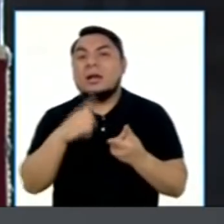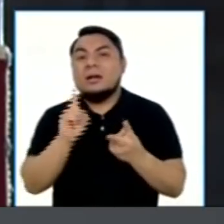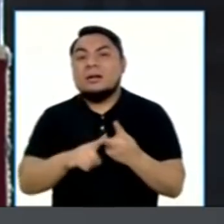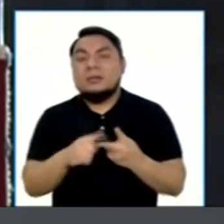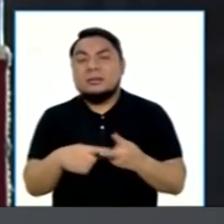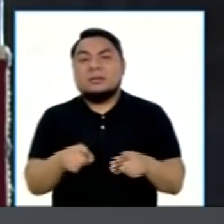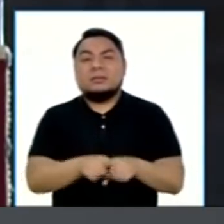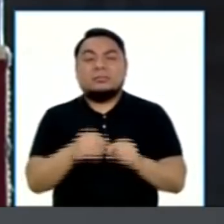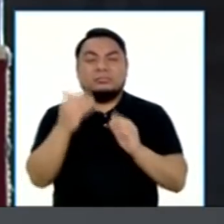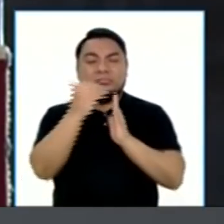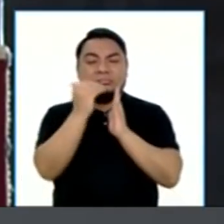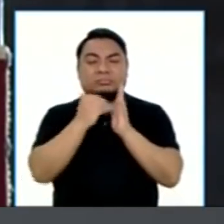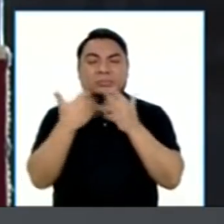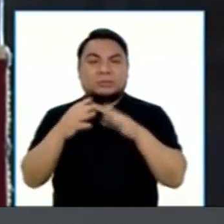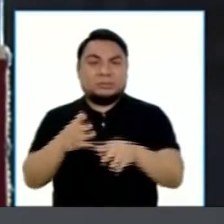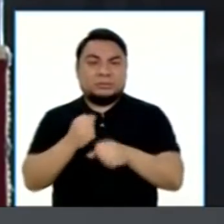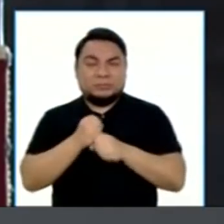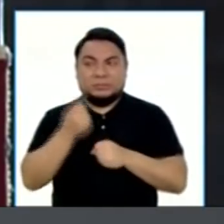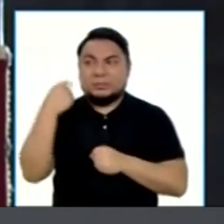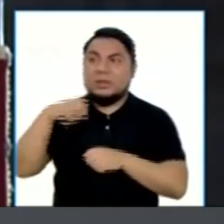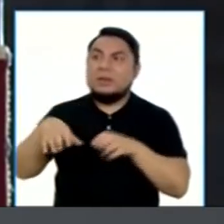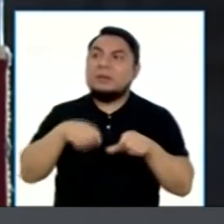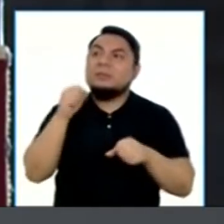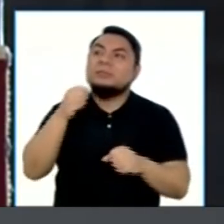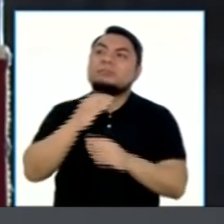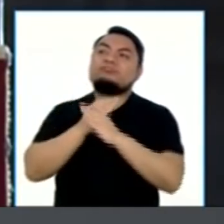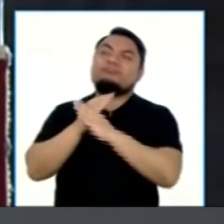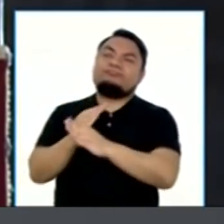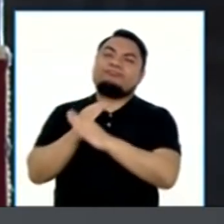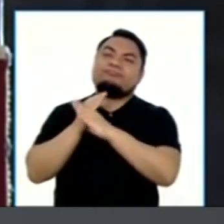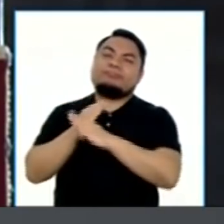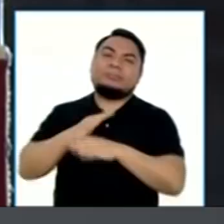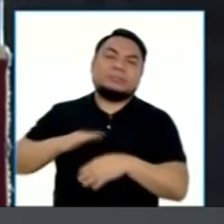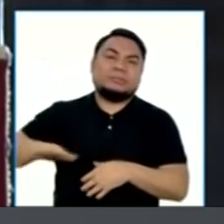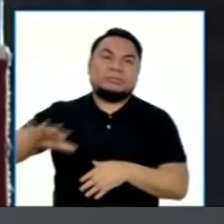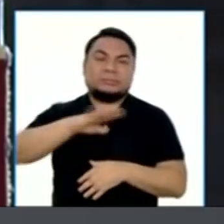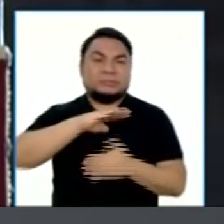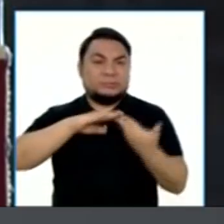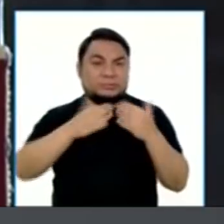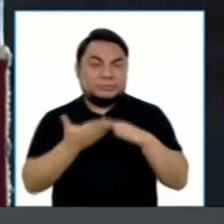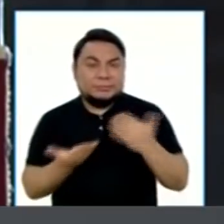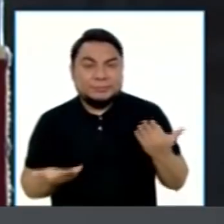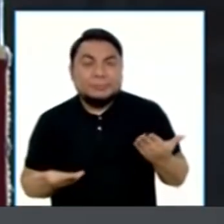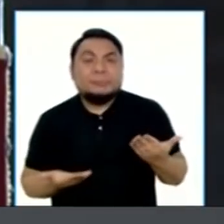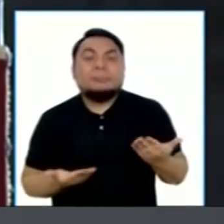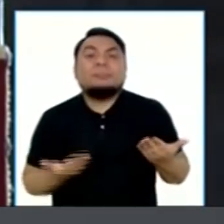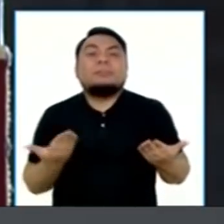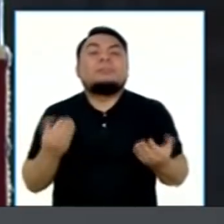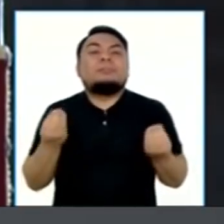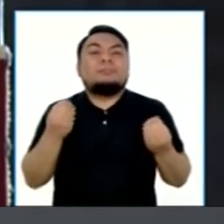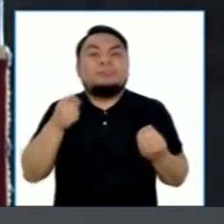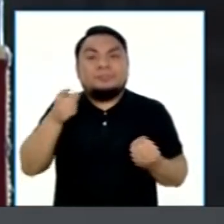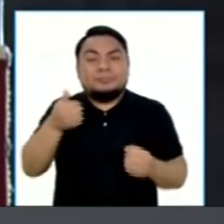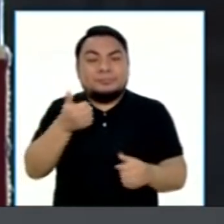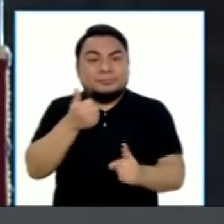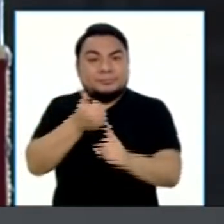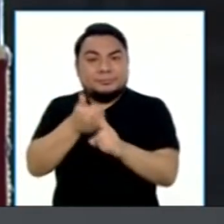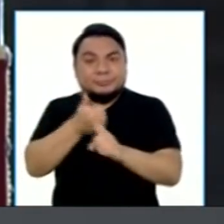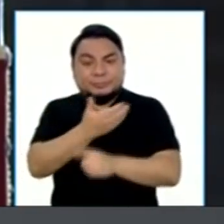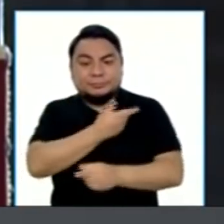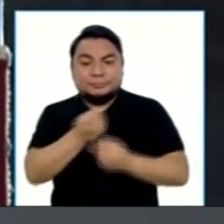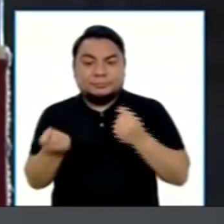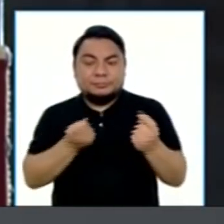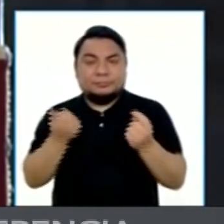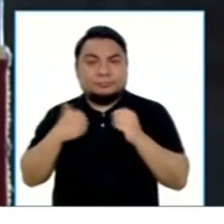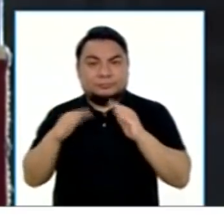de medidas que se están tomando para hacer contención a nivel comunitario, a través de los mismos gobiernos